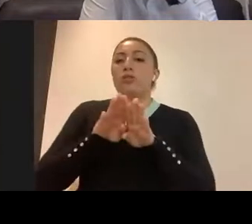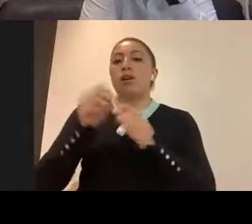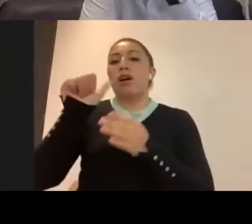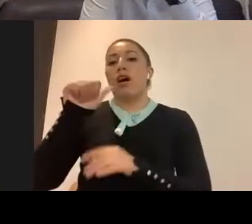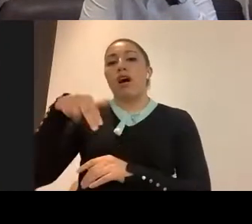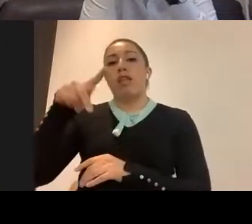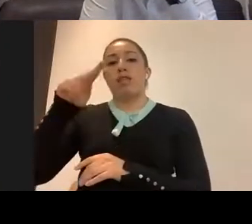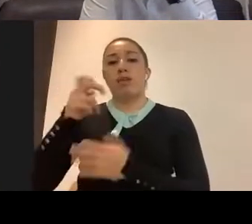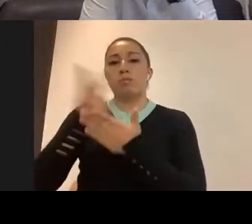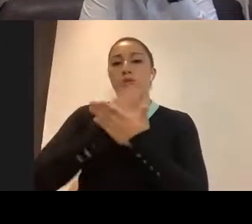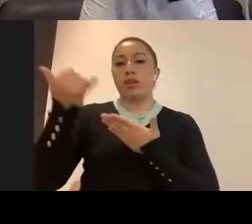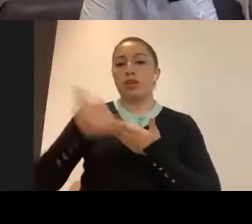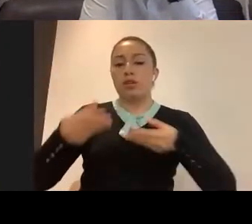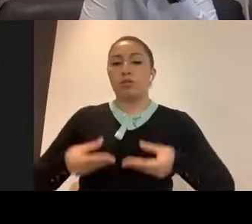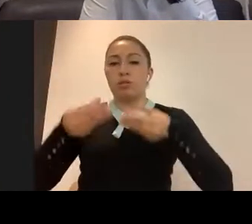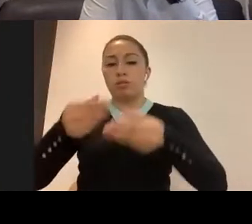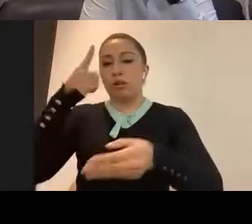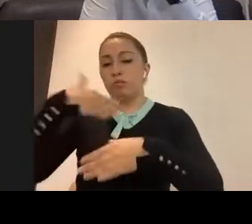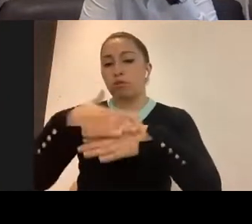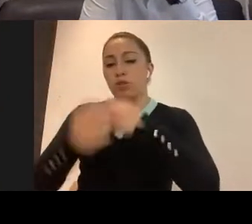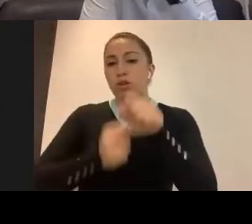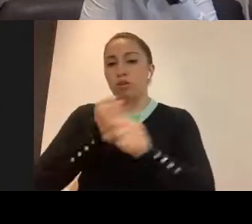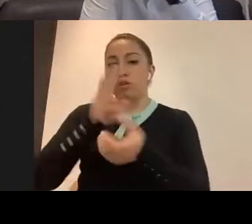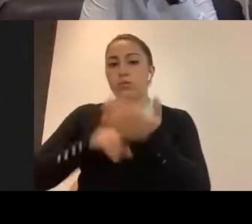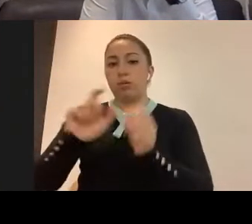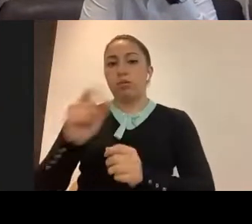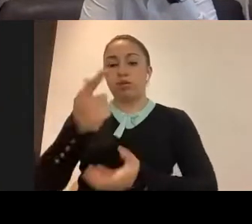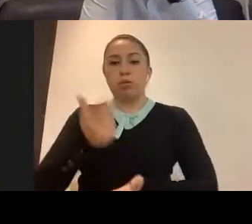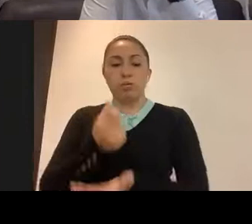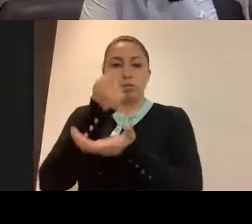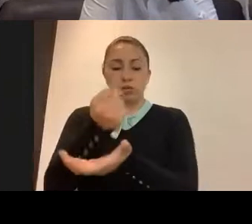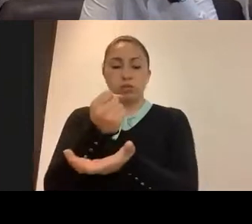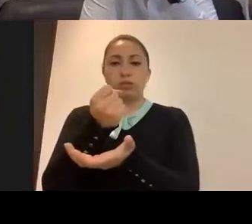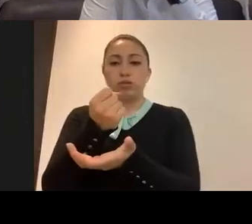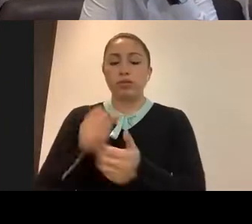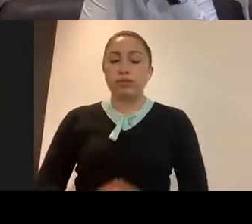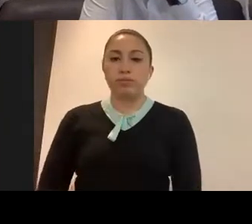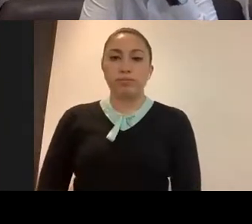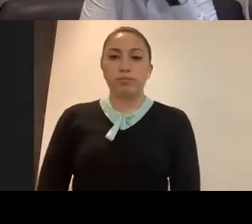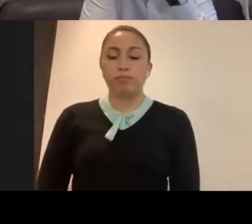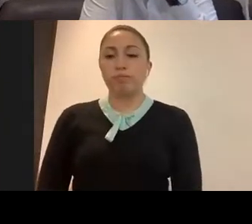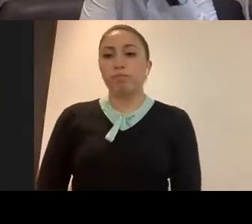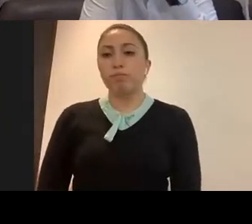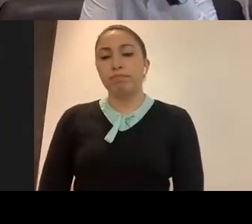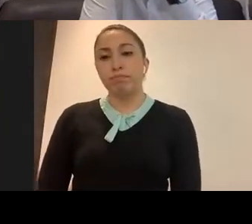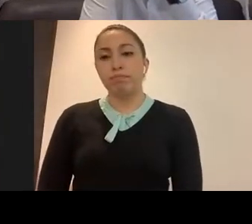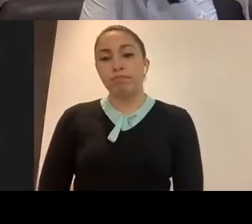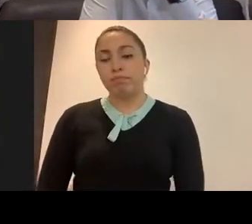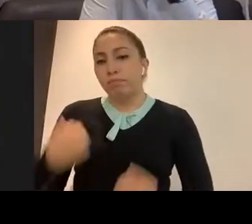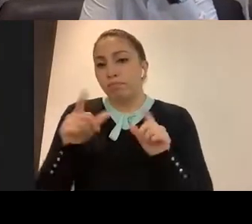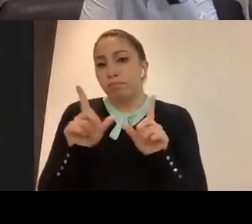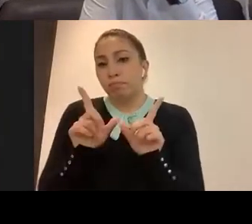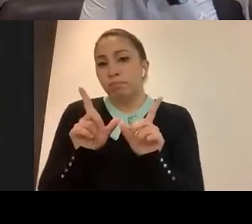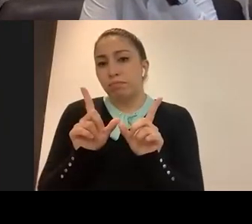Anual y el anteproyecto del presupuesto de egresos del Congreso de la Ciudad de México para el ejercicio fiscal 2021. Es cuanto,